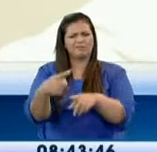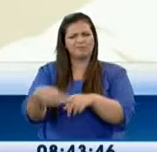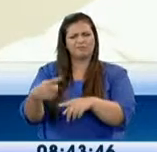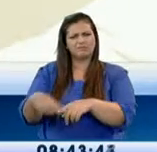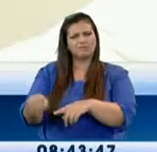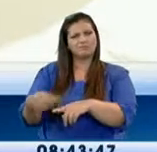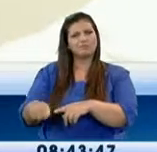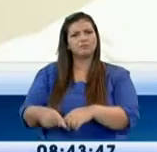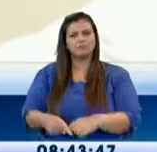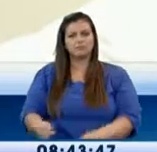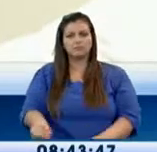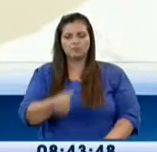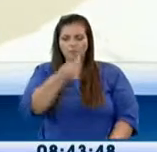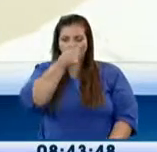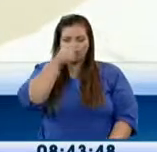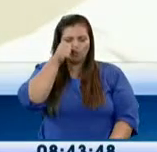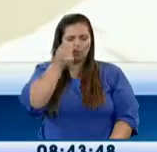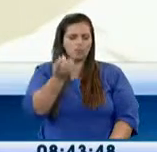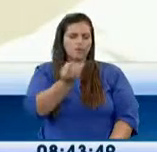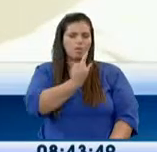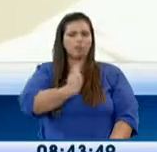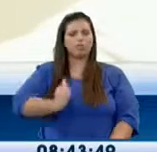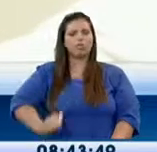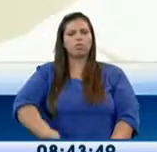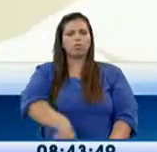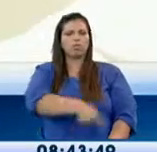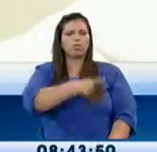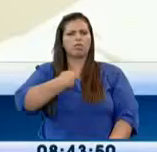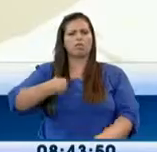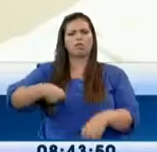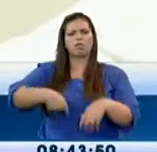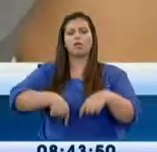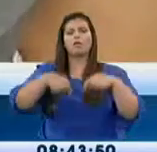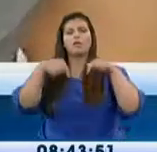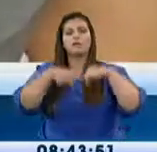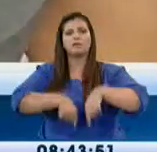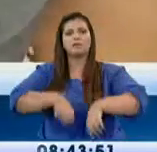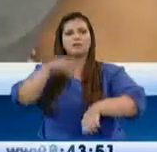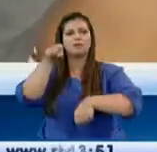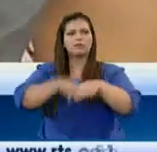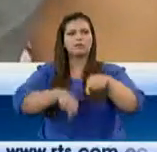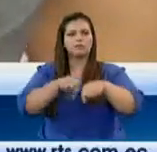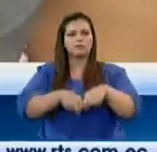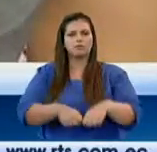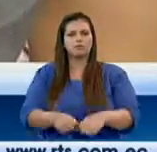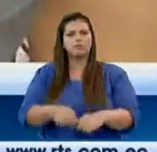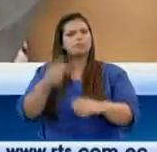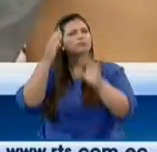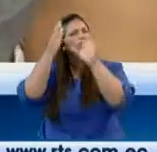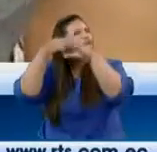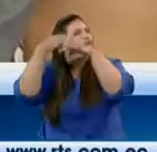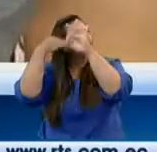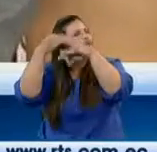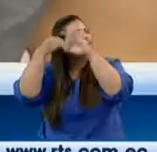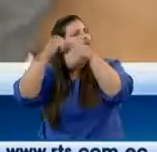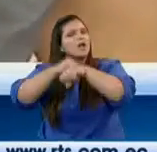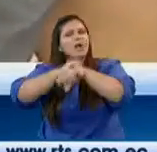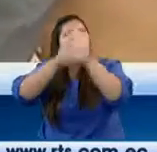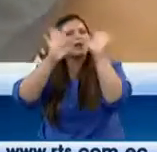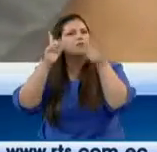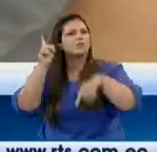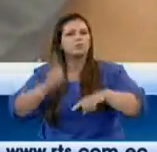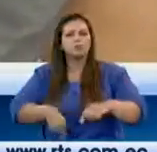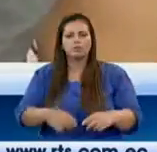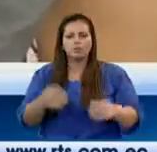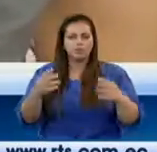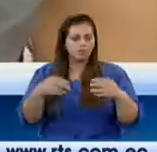efectos tóxicos, que eso hace que se agrave el problema. Se me borra la mente y me da ganas de hacer cosas que yo no quiero hacer, y al otro día